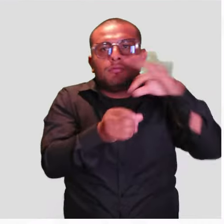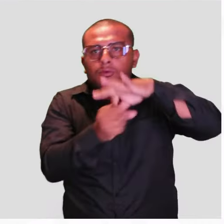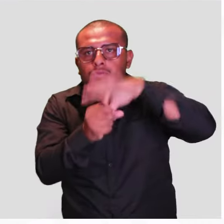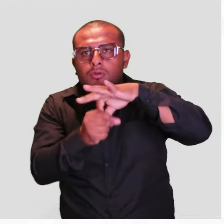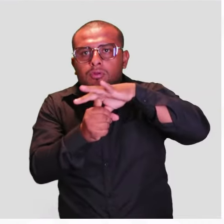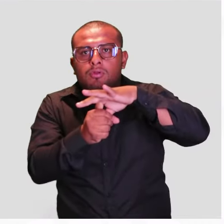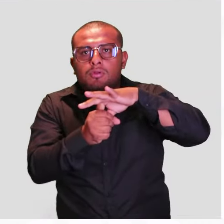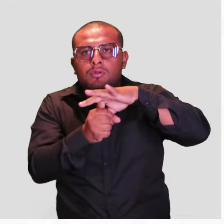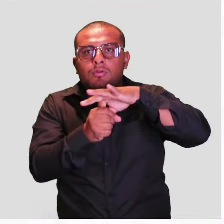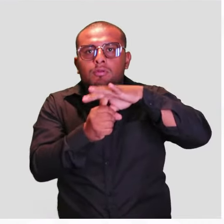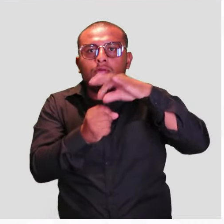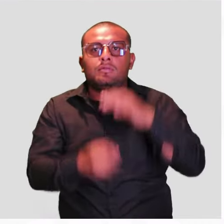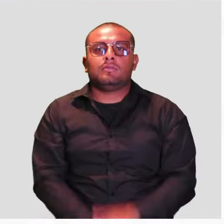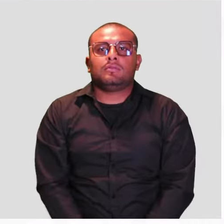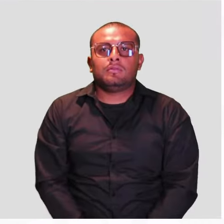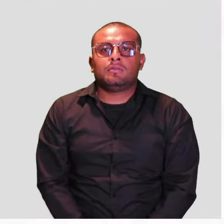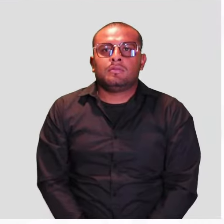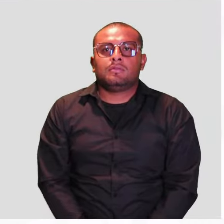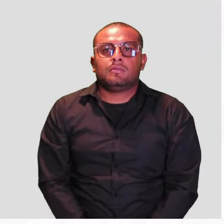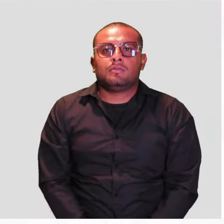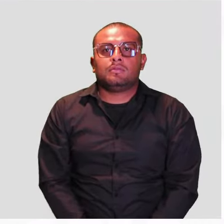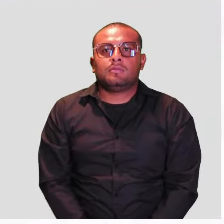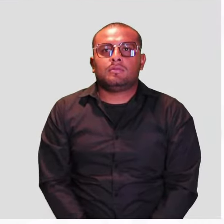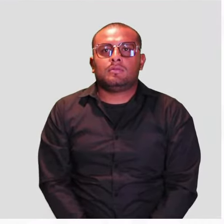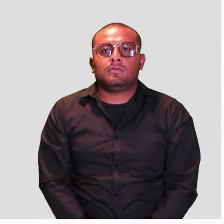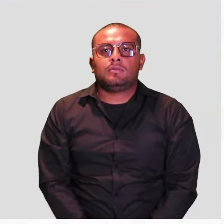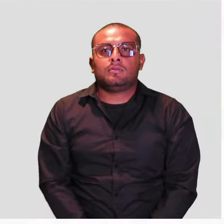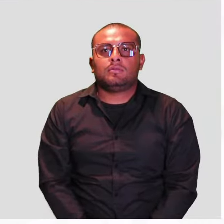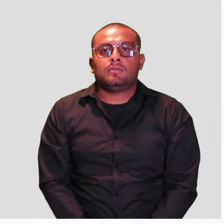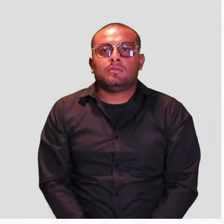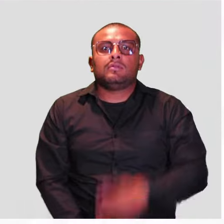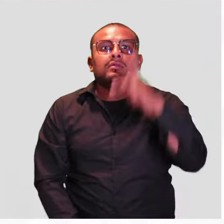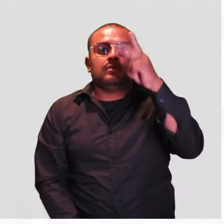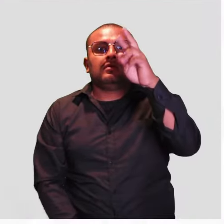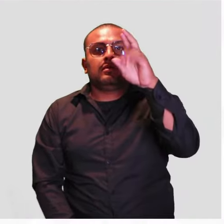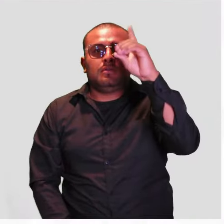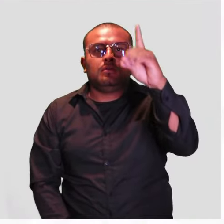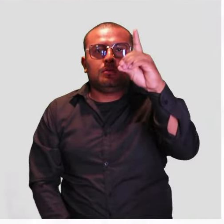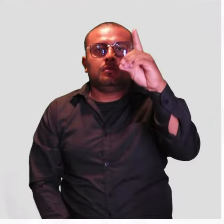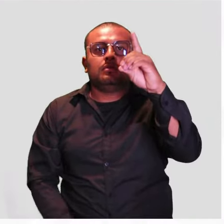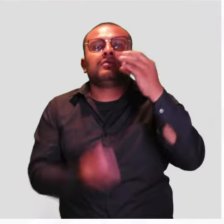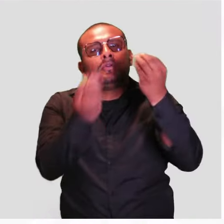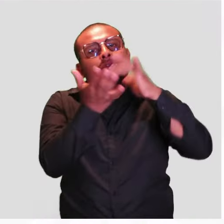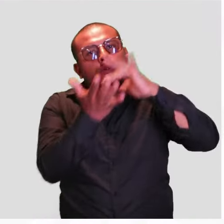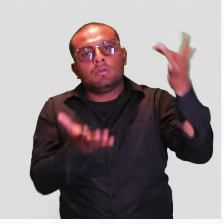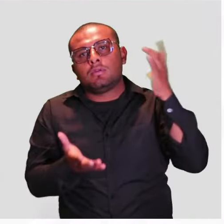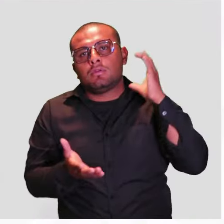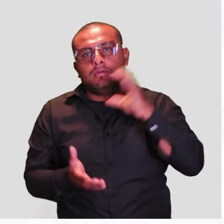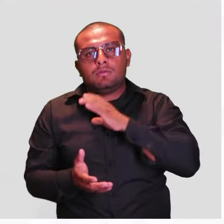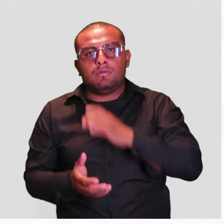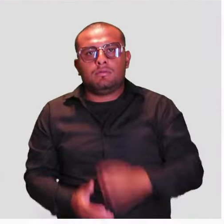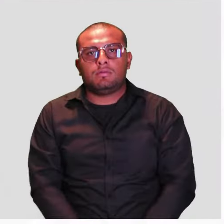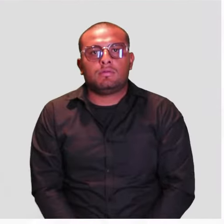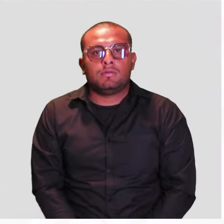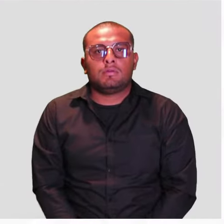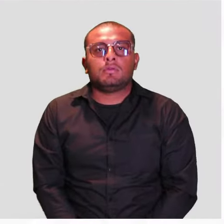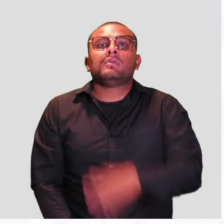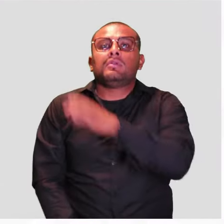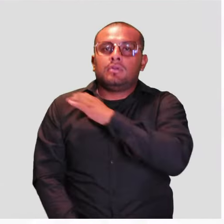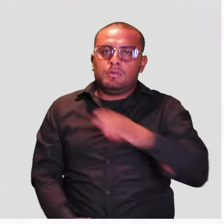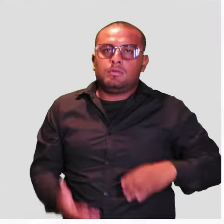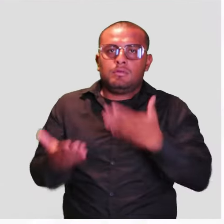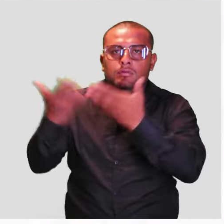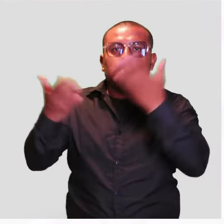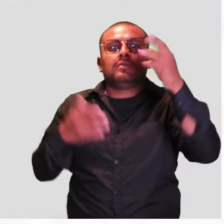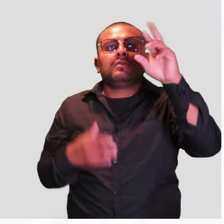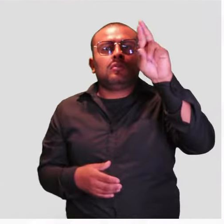Gracias, candidata Miriam Gómez Anaya, por el PRD. Y vamos a ceder el uso de la voz al candidato Roberto Cabrera, candidato